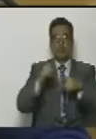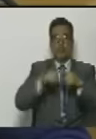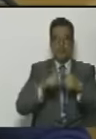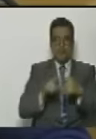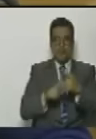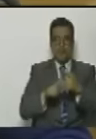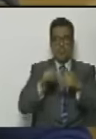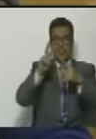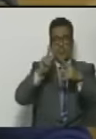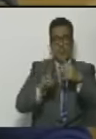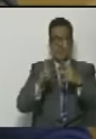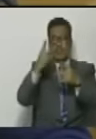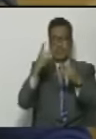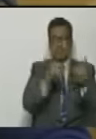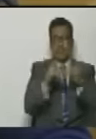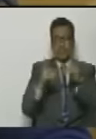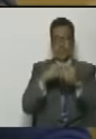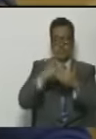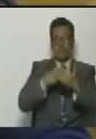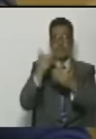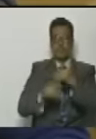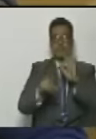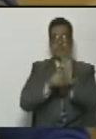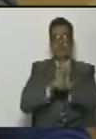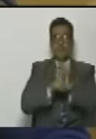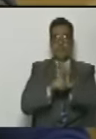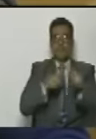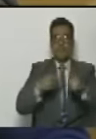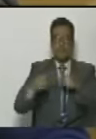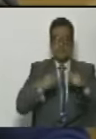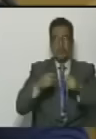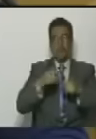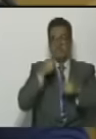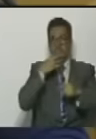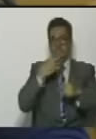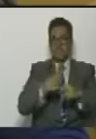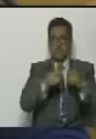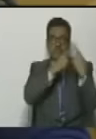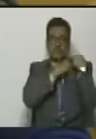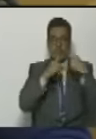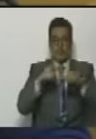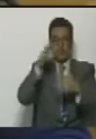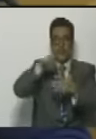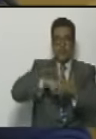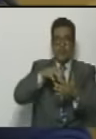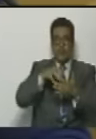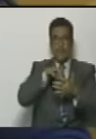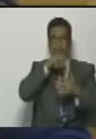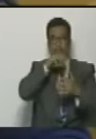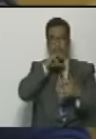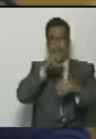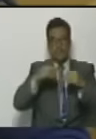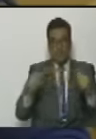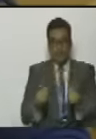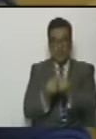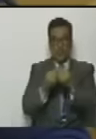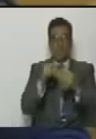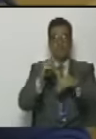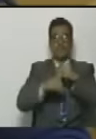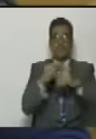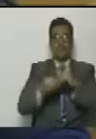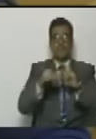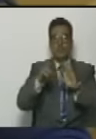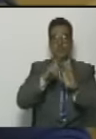Punto número 2, primera discusión del proyecto de ley para el trato digno y responsable de los animales de compañía, de conformidad